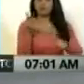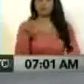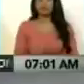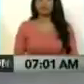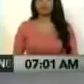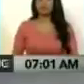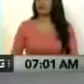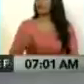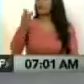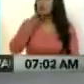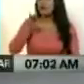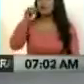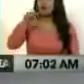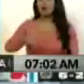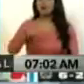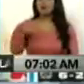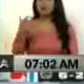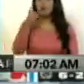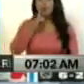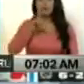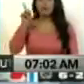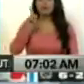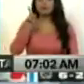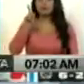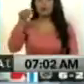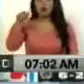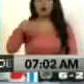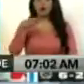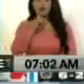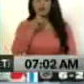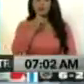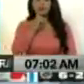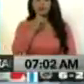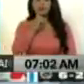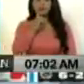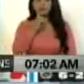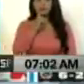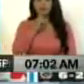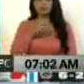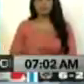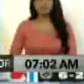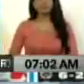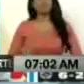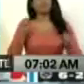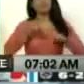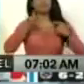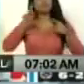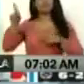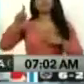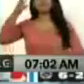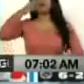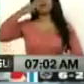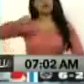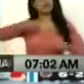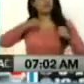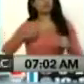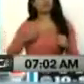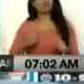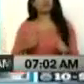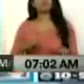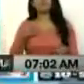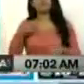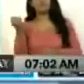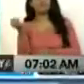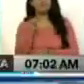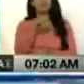juegos para hoy. Volvemos a ponchar el líder para que veamos lo que hay hoy. Con el Meridiano podemos hacerlo. Claro, tenemos Meridiano. Magallanes se alzó